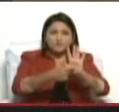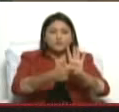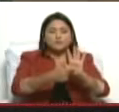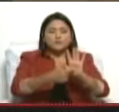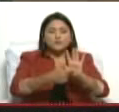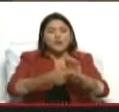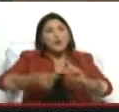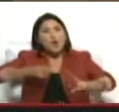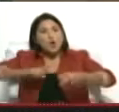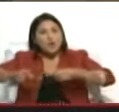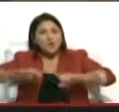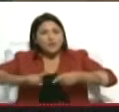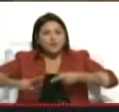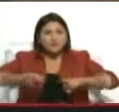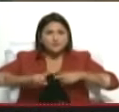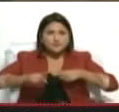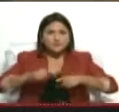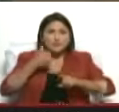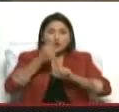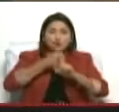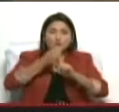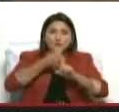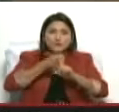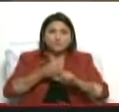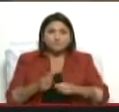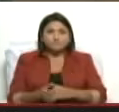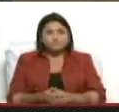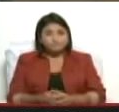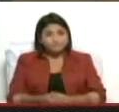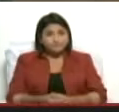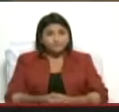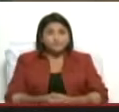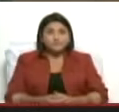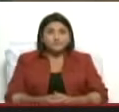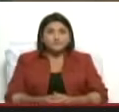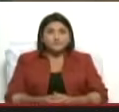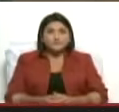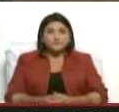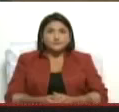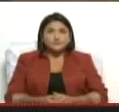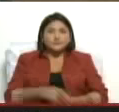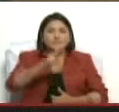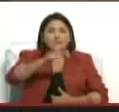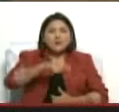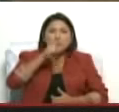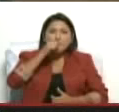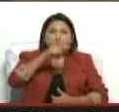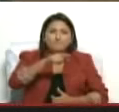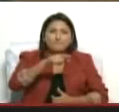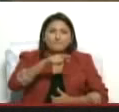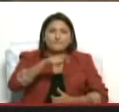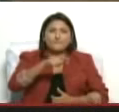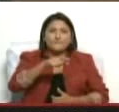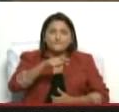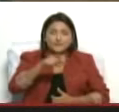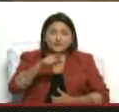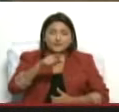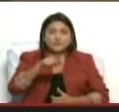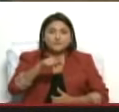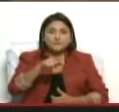orden de batalla verdad que este señor César